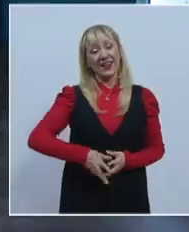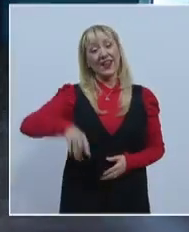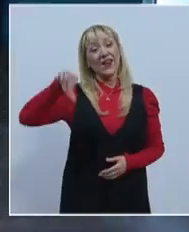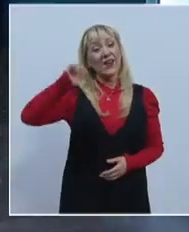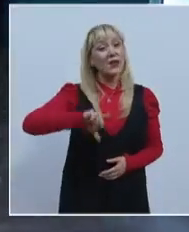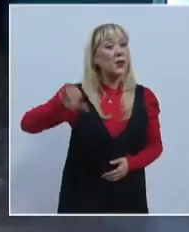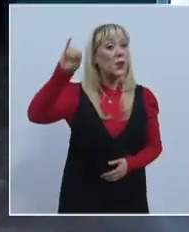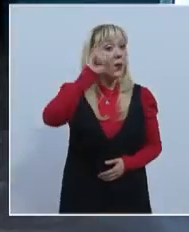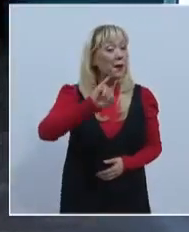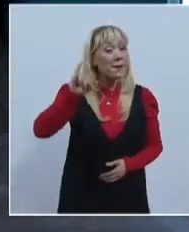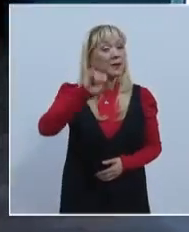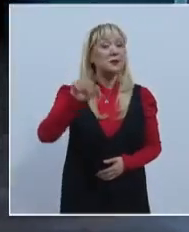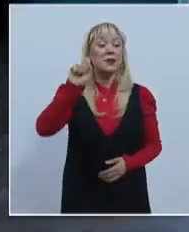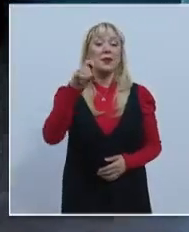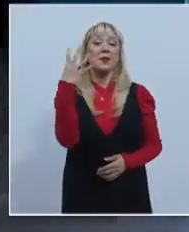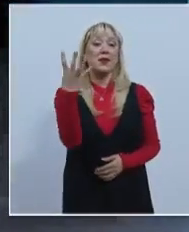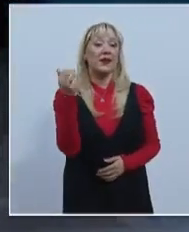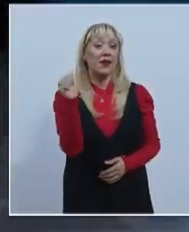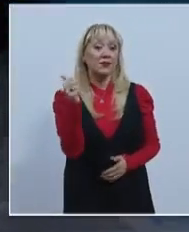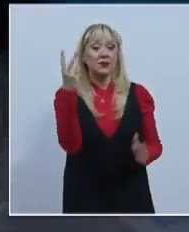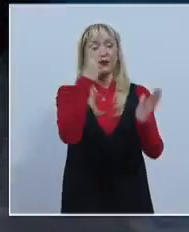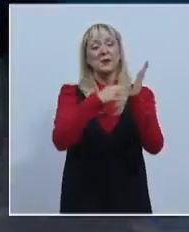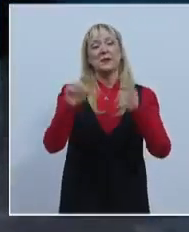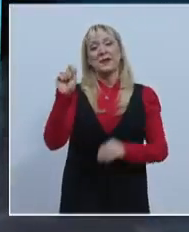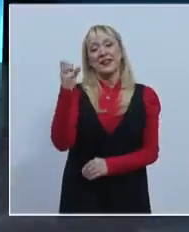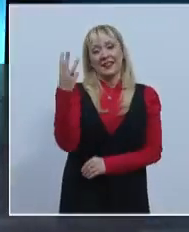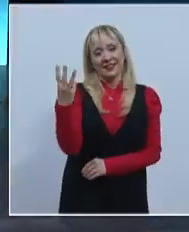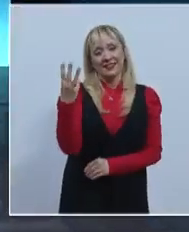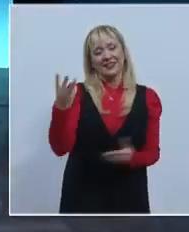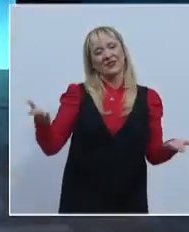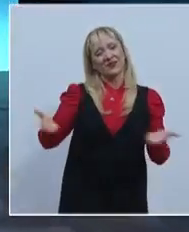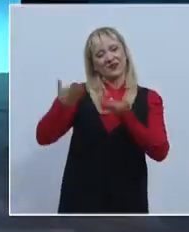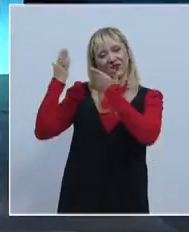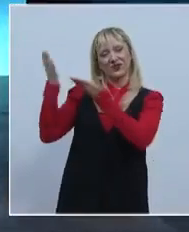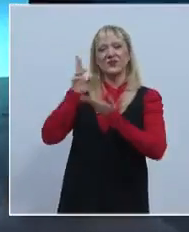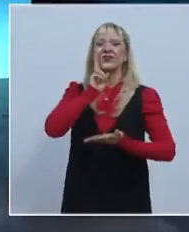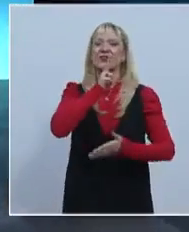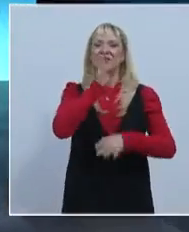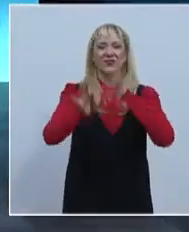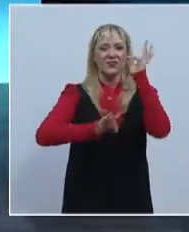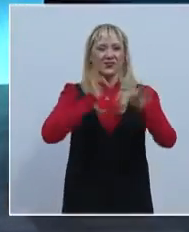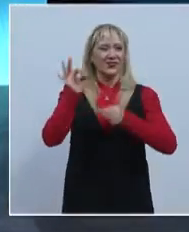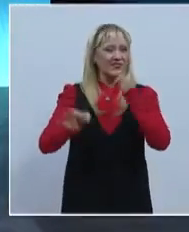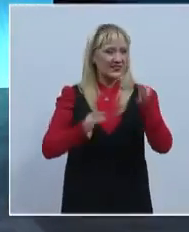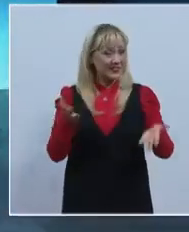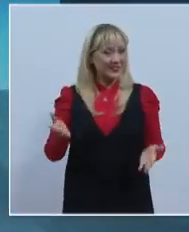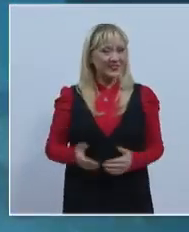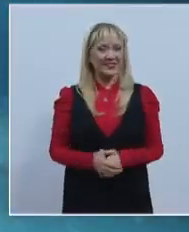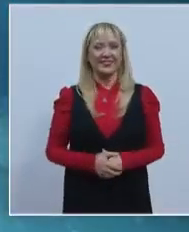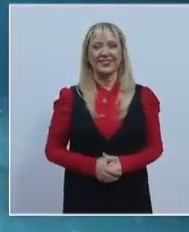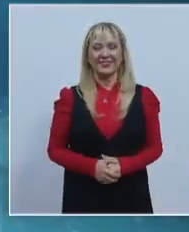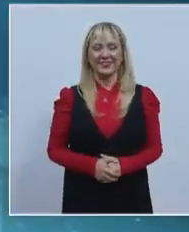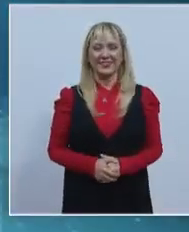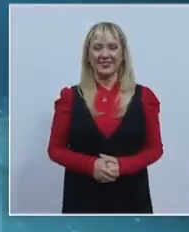Hoy es jueves 24 de agosto de 2023 y estas son las noticias.